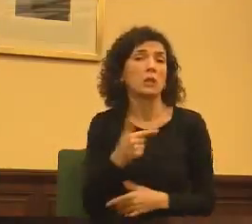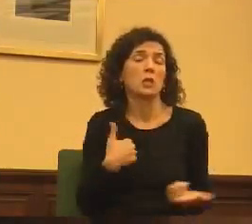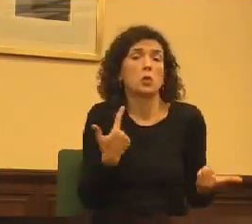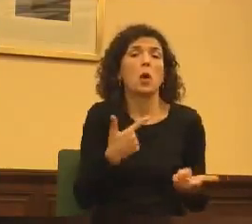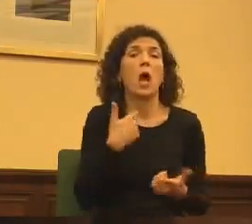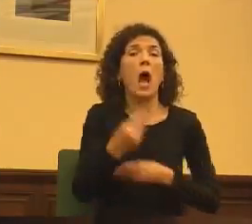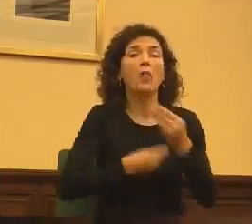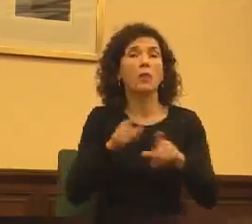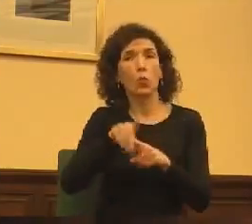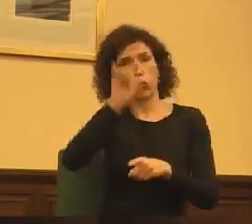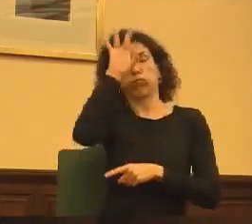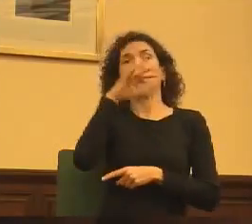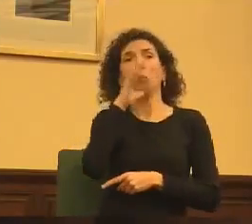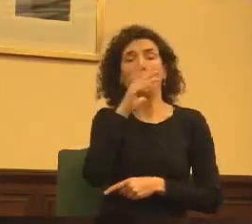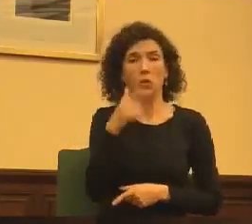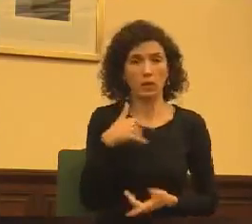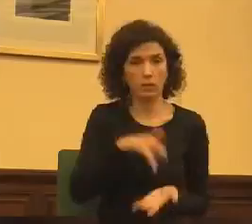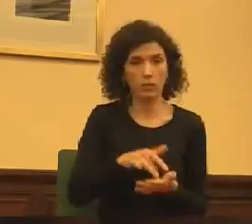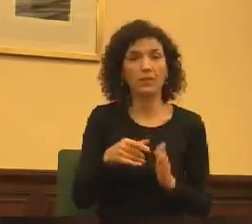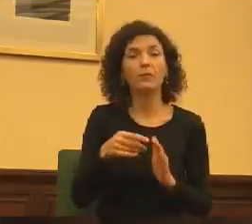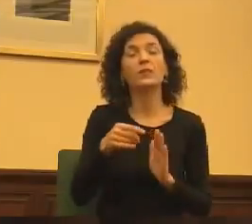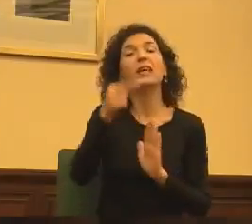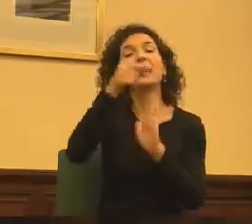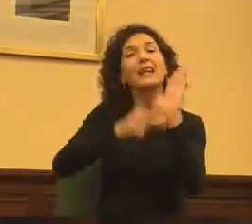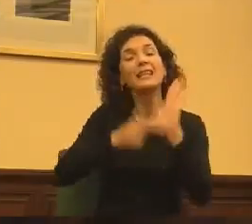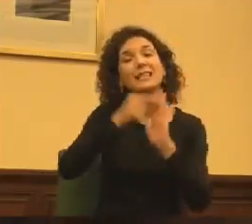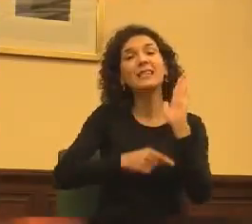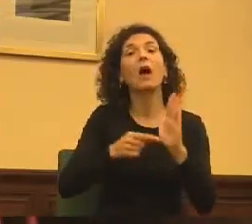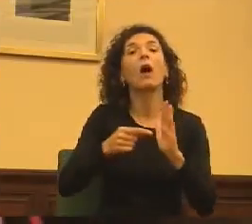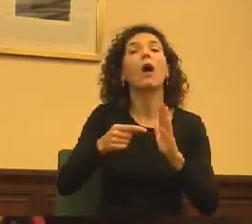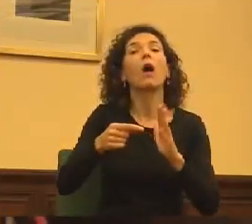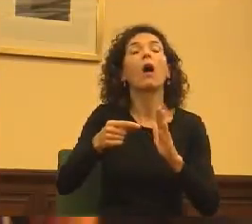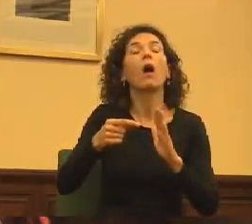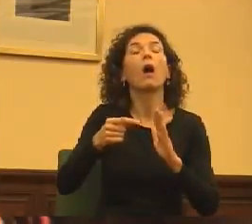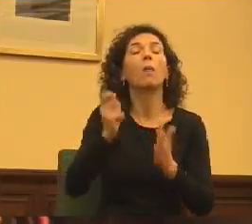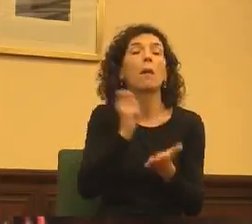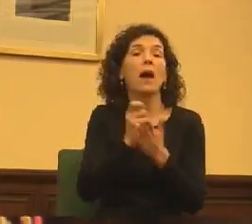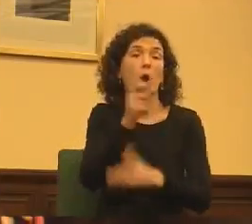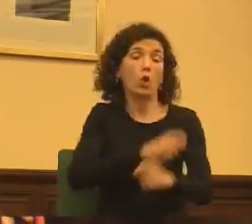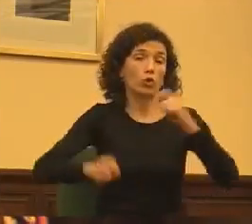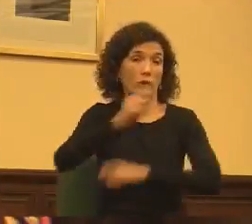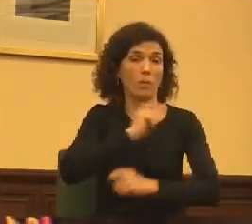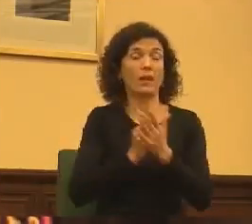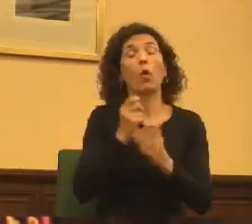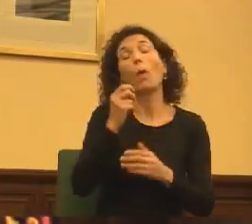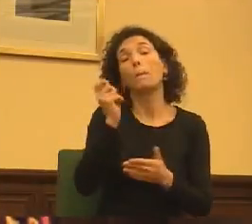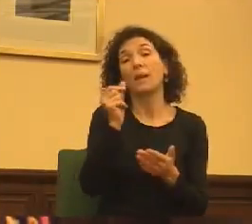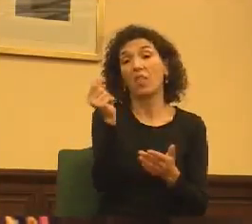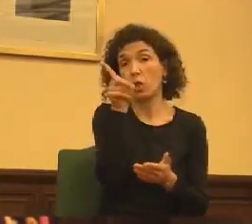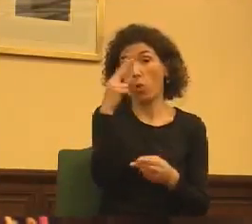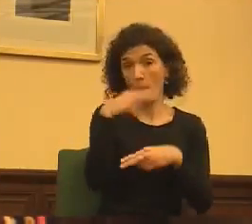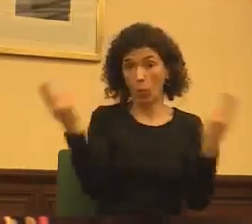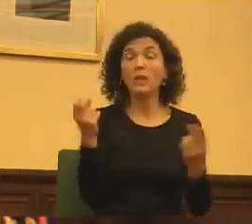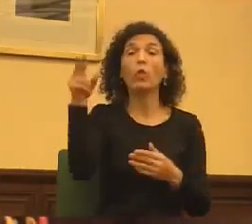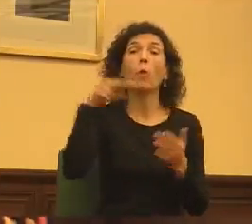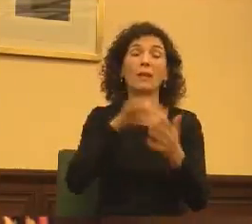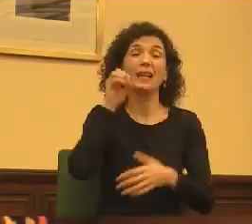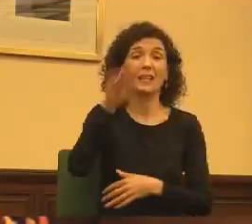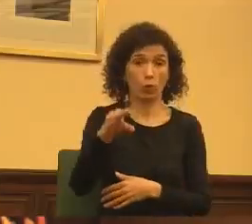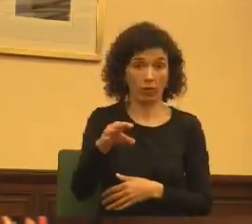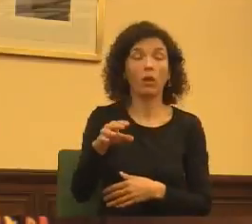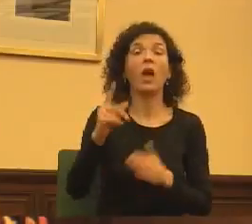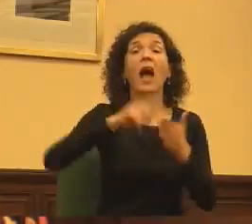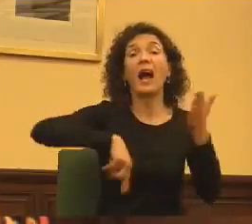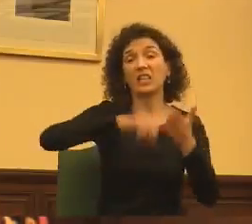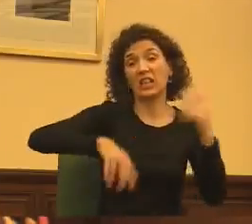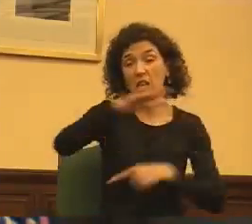se hace la sorprendida. Mire, esta es la lista de las entidades que pagaron precio público en el año 2014 bajo su mandato por el